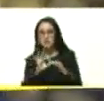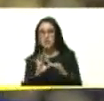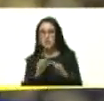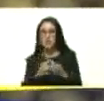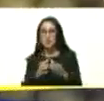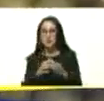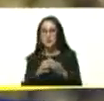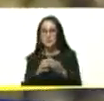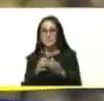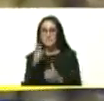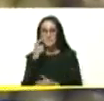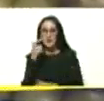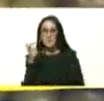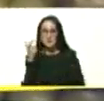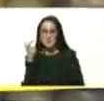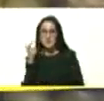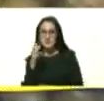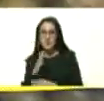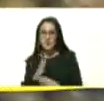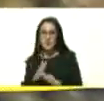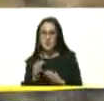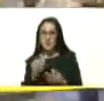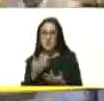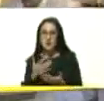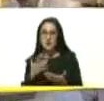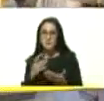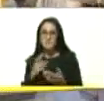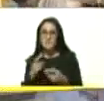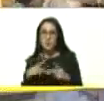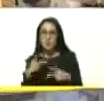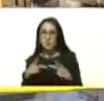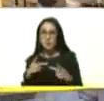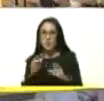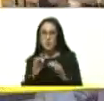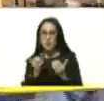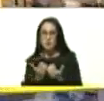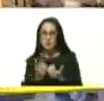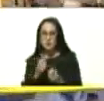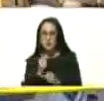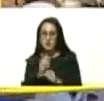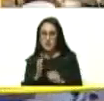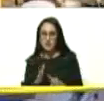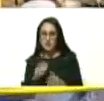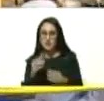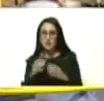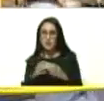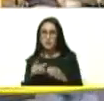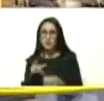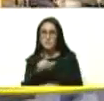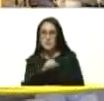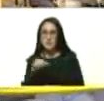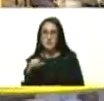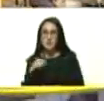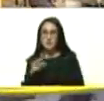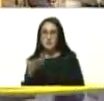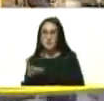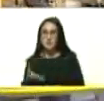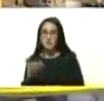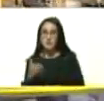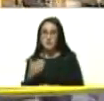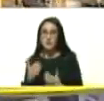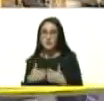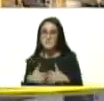sector campesino, mediano productor, gran productor, con la clase trabajadora, con el sector privado, como esta importante